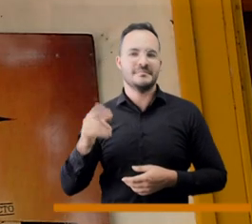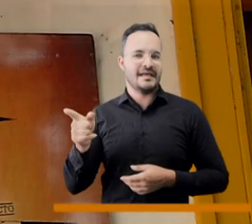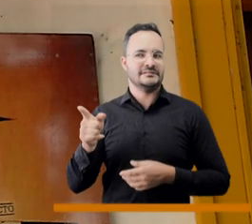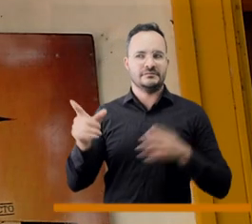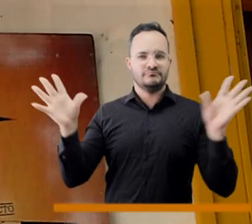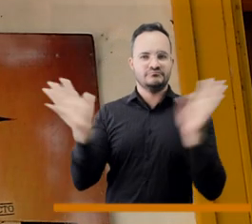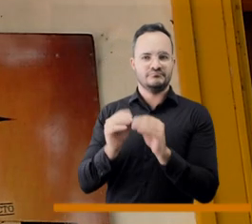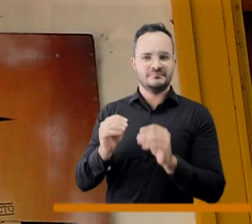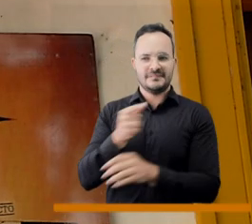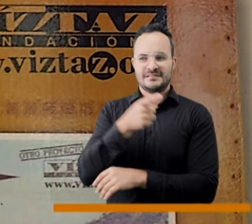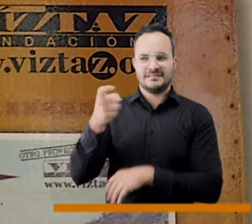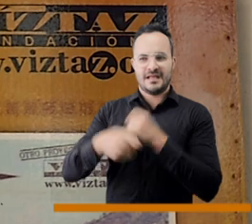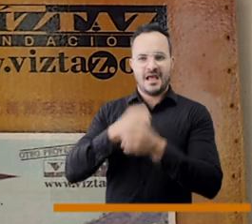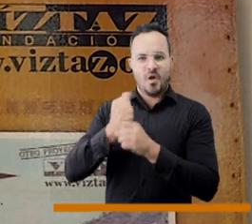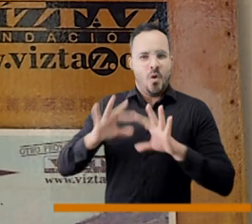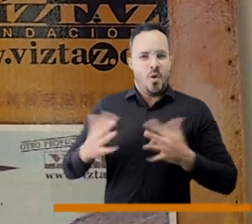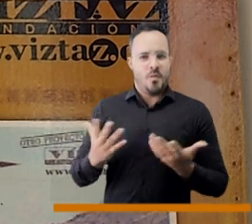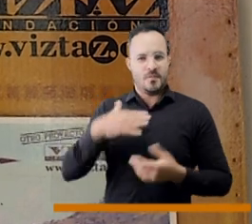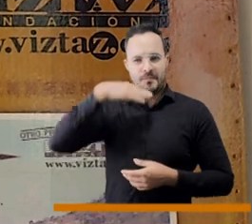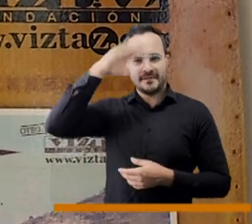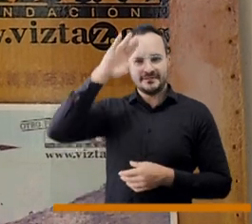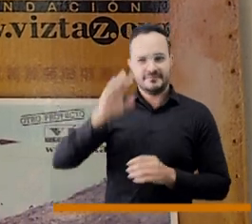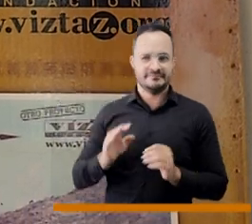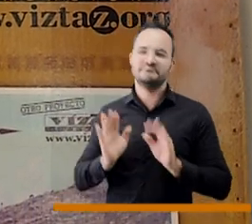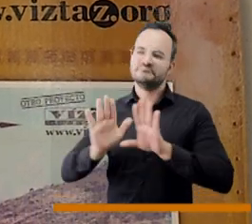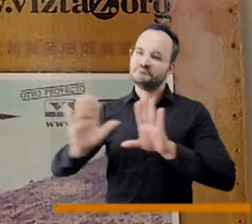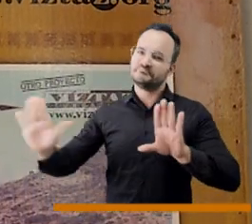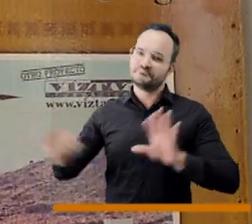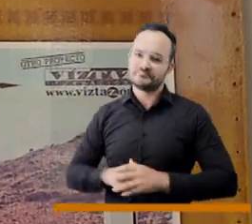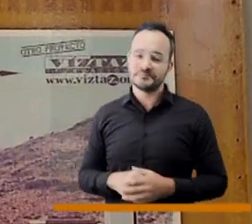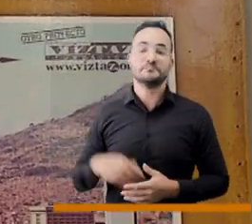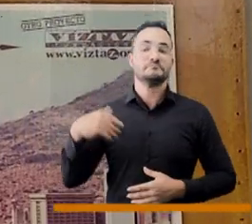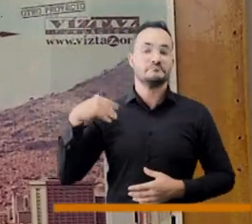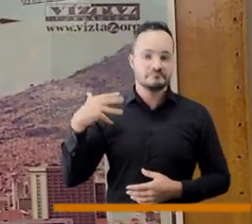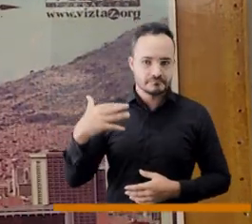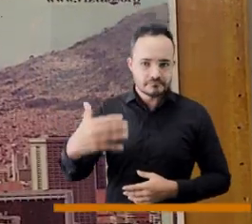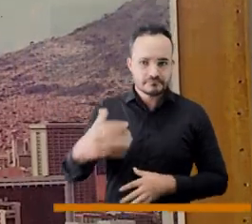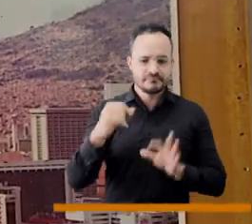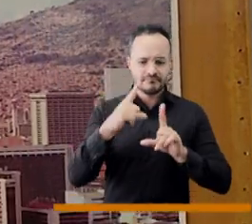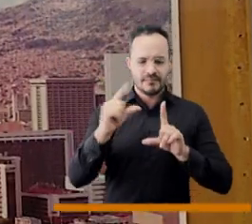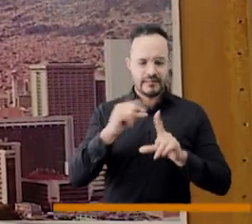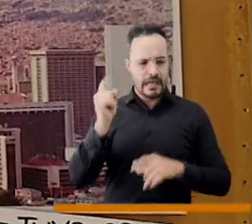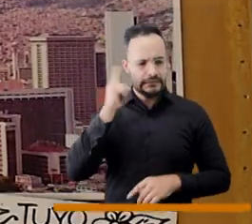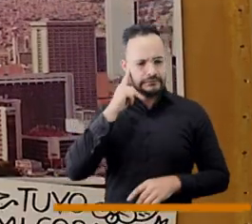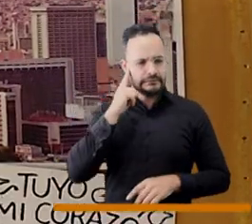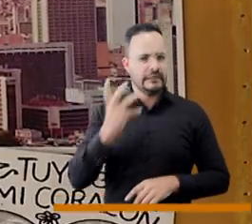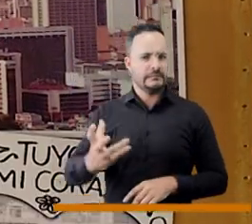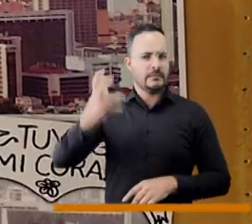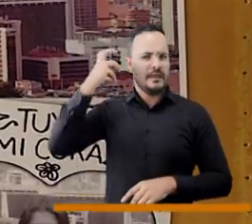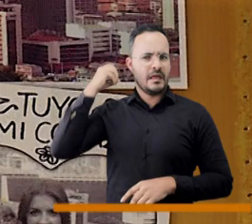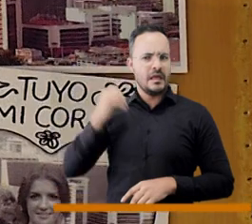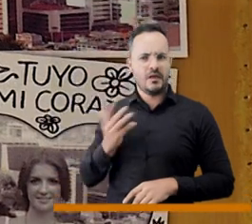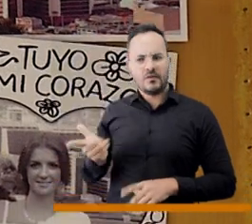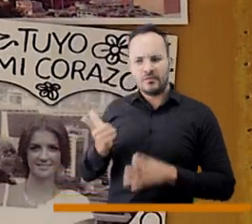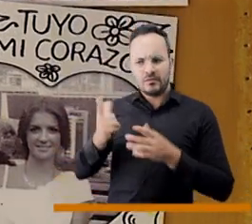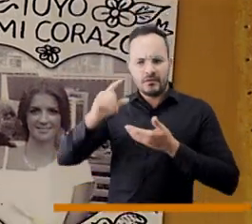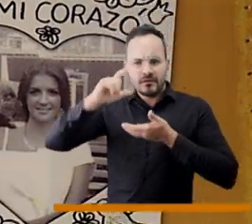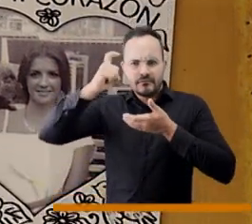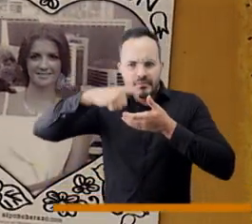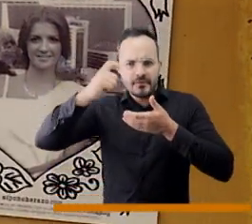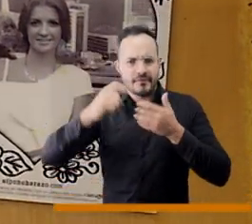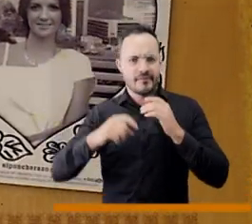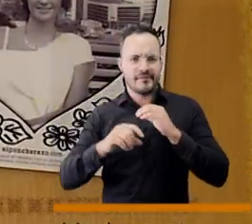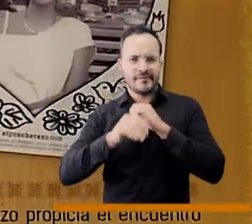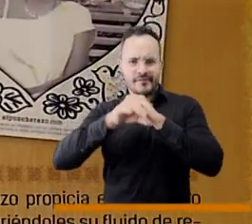un siglo de vida en Medellín. Entonces dijimos, ahora con lo digital se van a olvidar las técnicas antiguas.